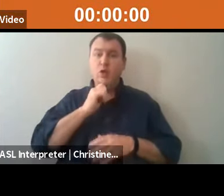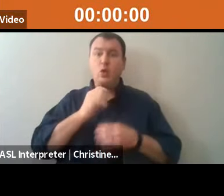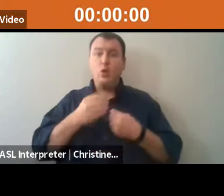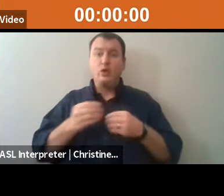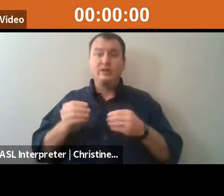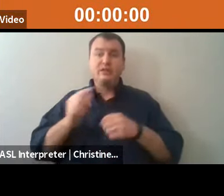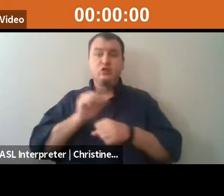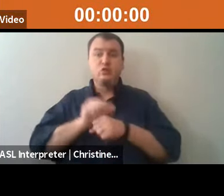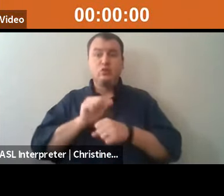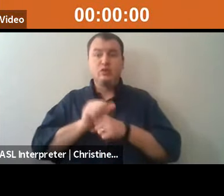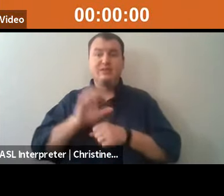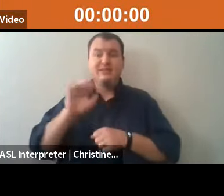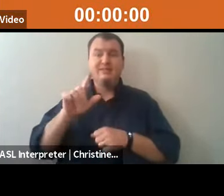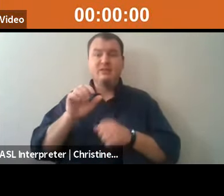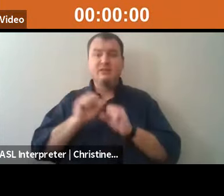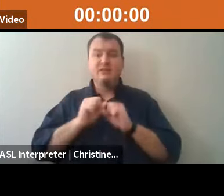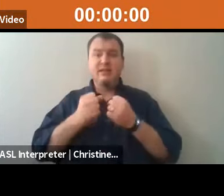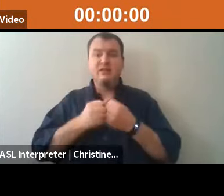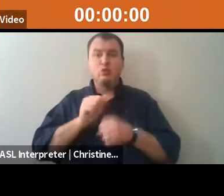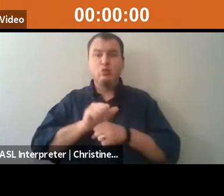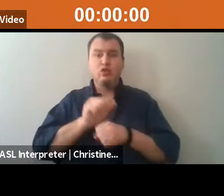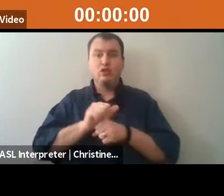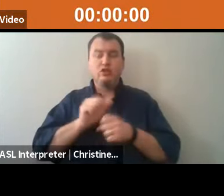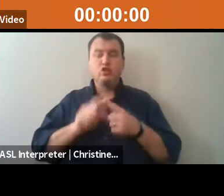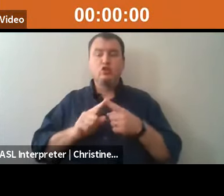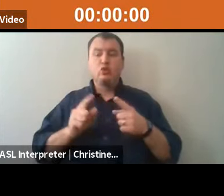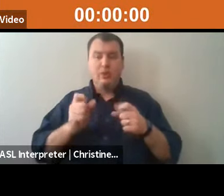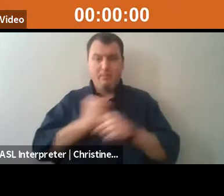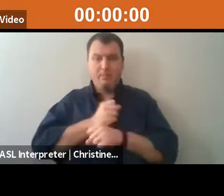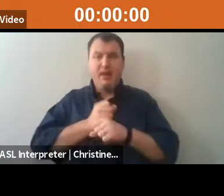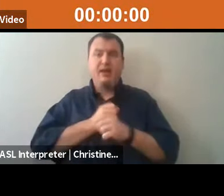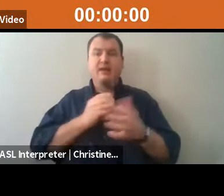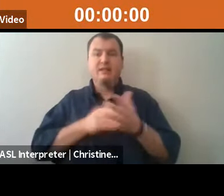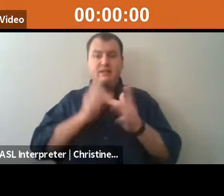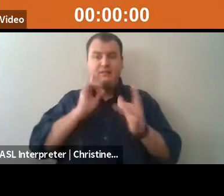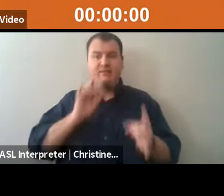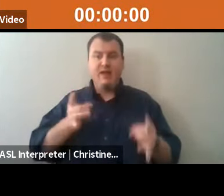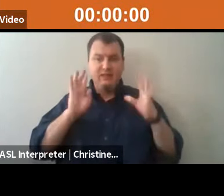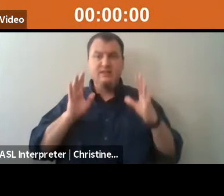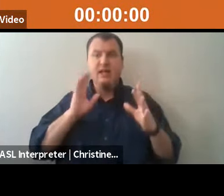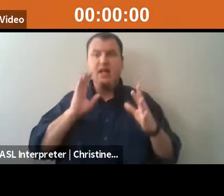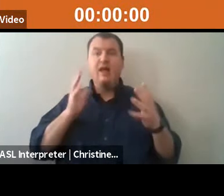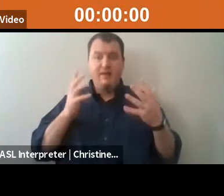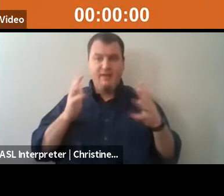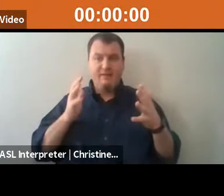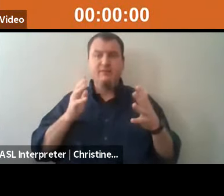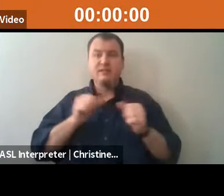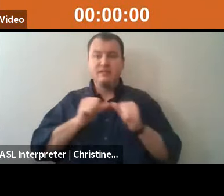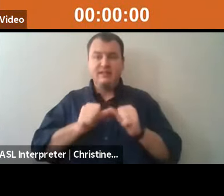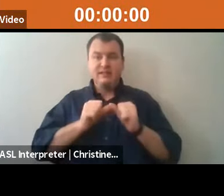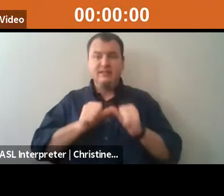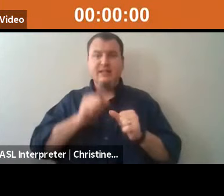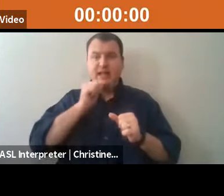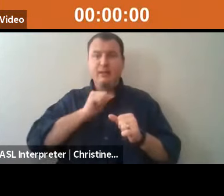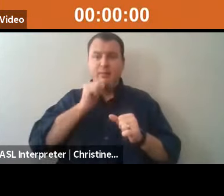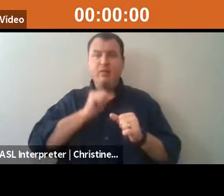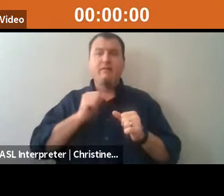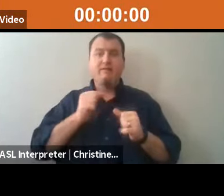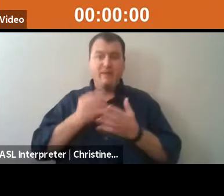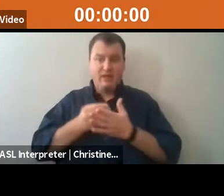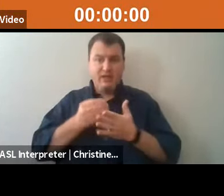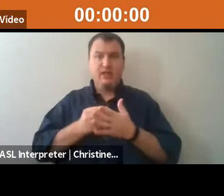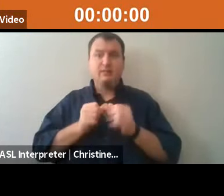la violencia tienen una financiación sostenida en el tiempo. Y en tercer lugar, muy